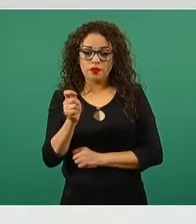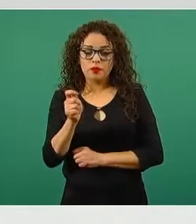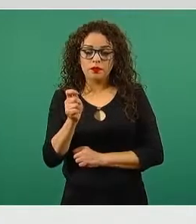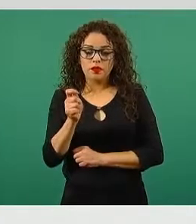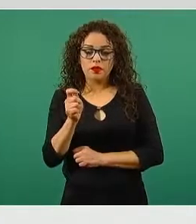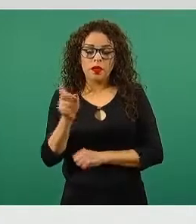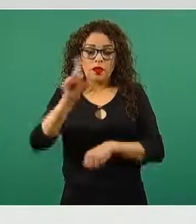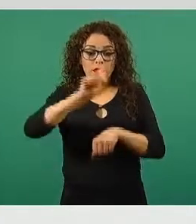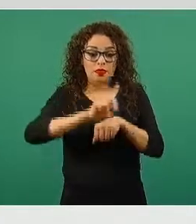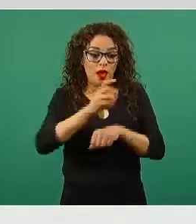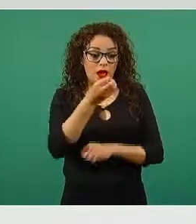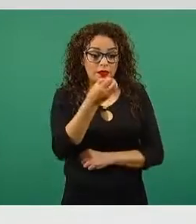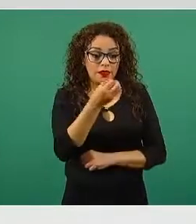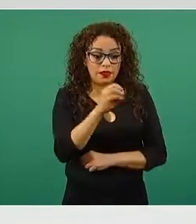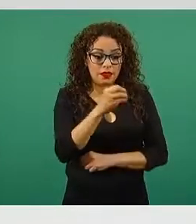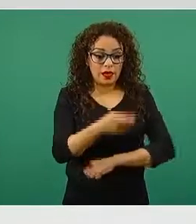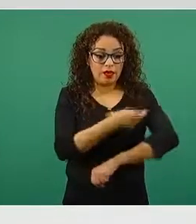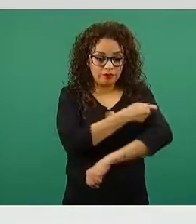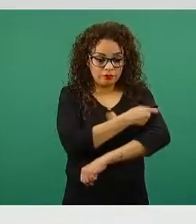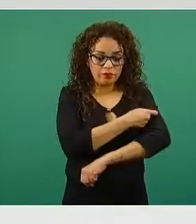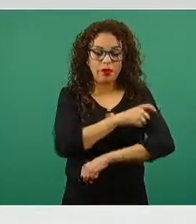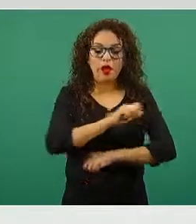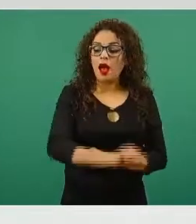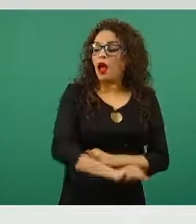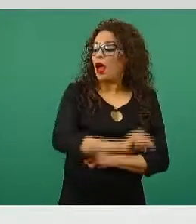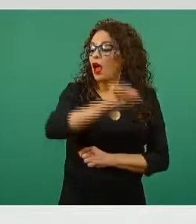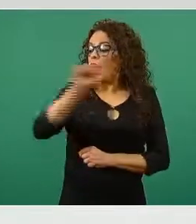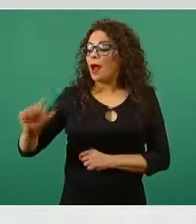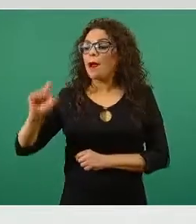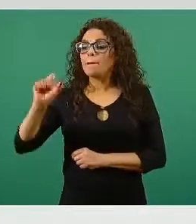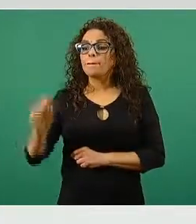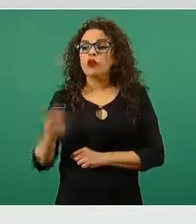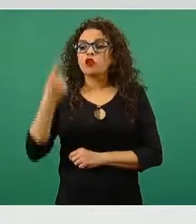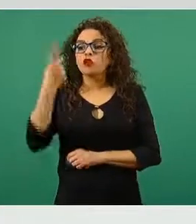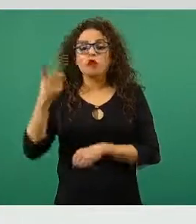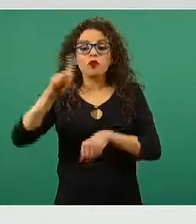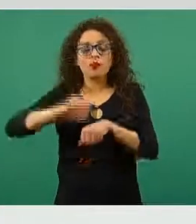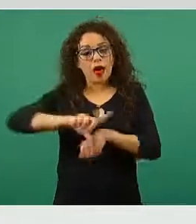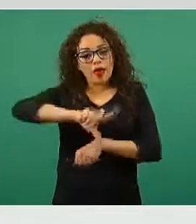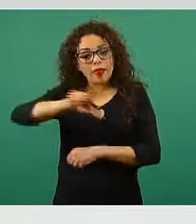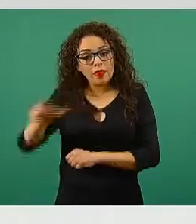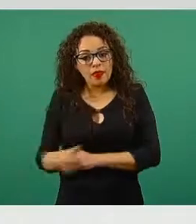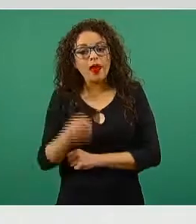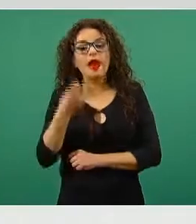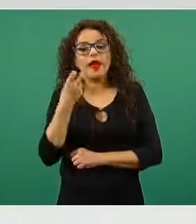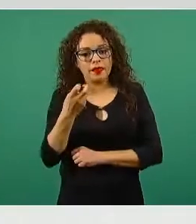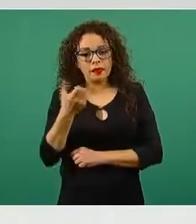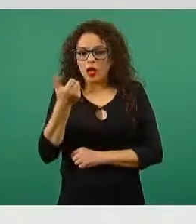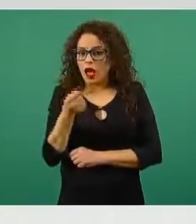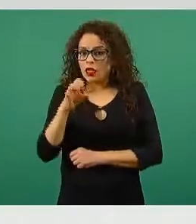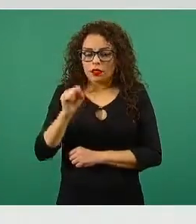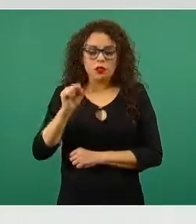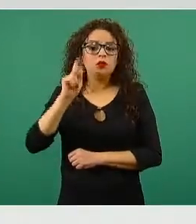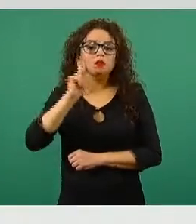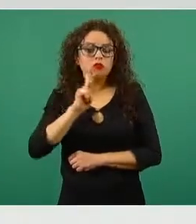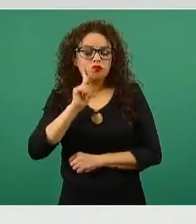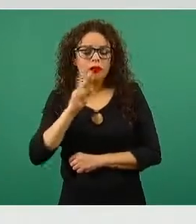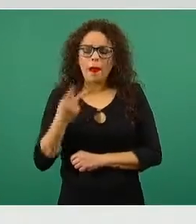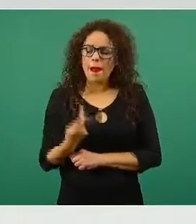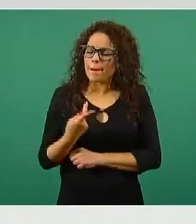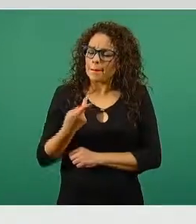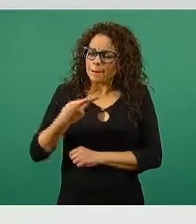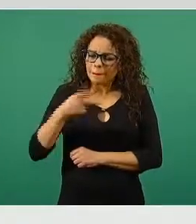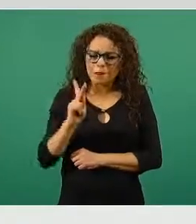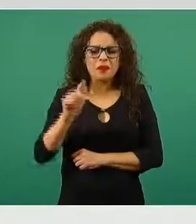día cero y luego a los 21 días. Así se diseñó el ensayo clínico. Sin embargo,